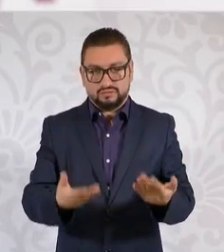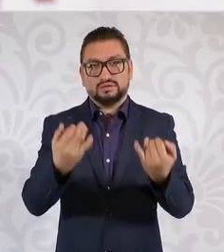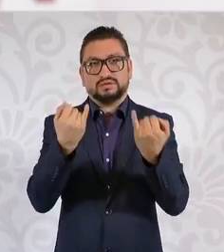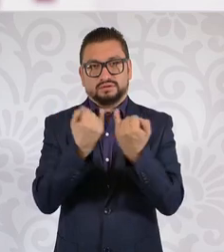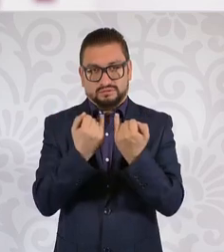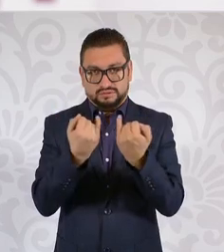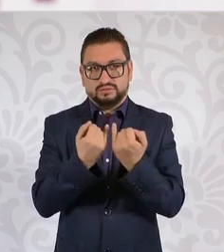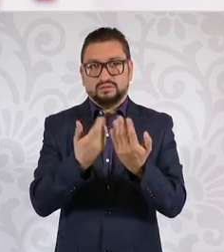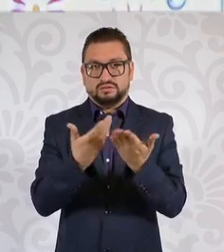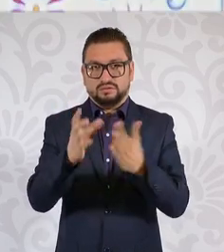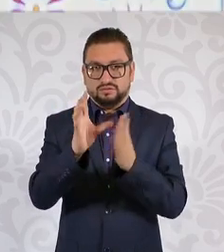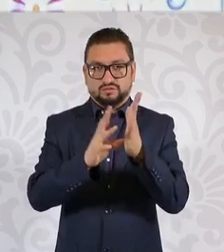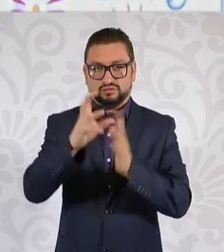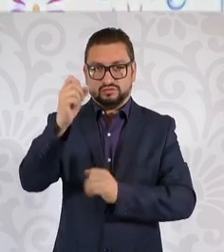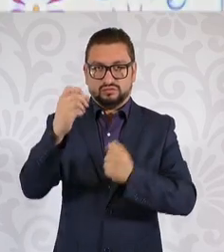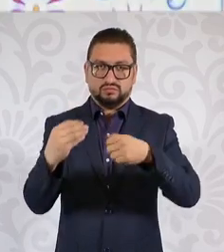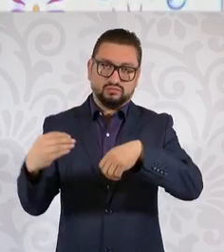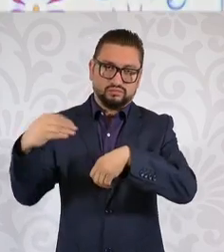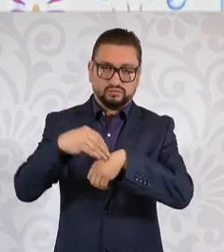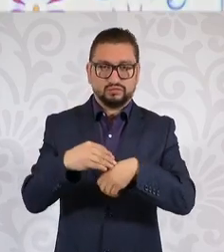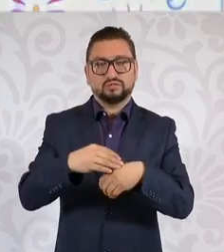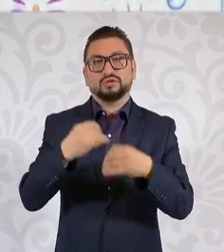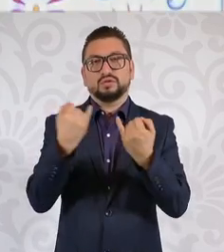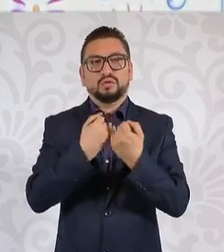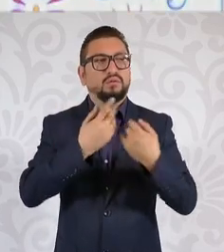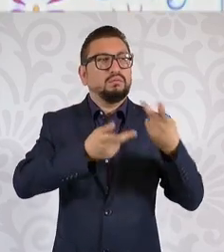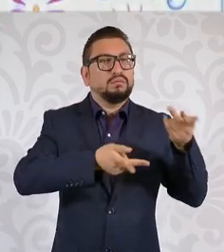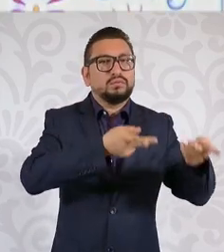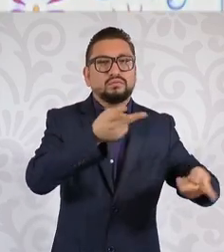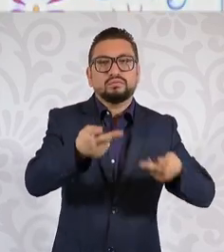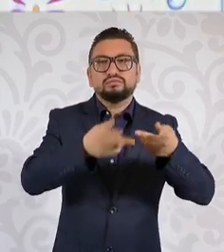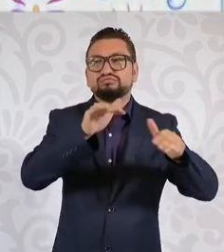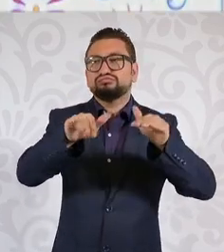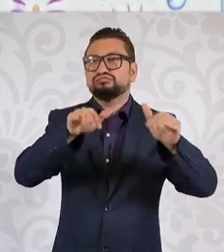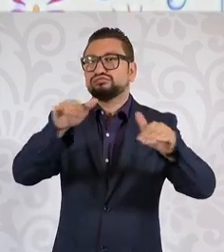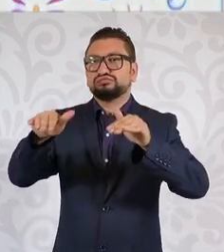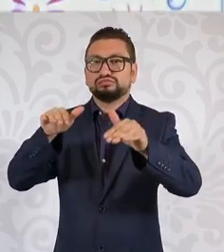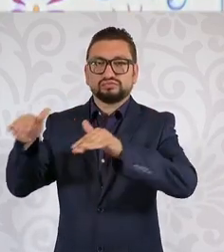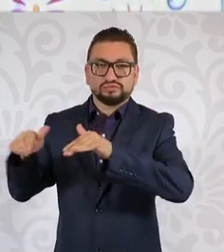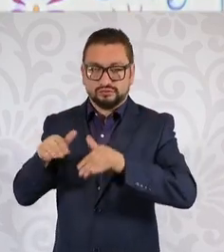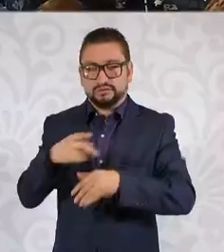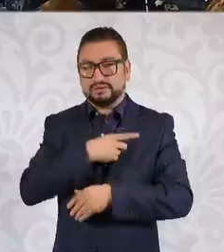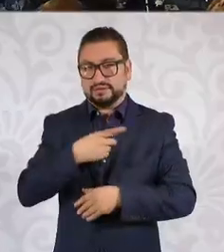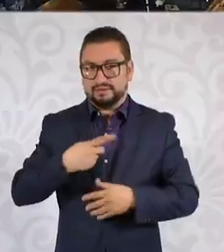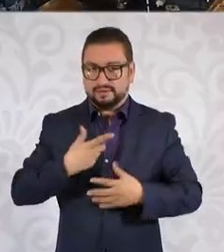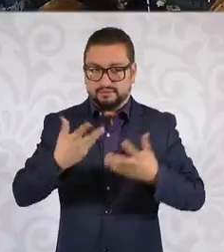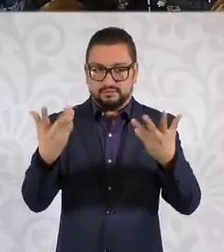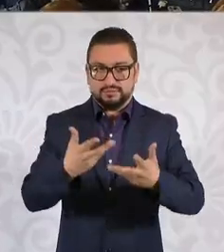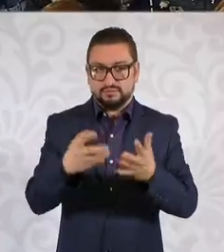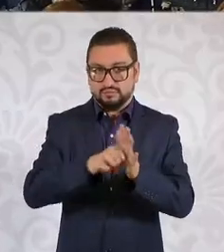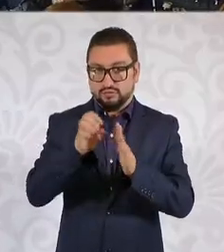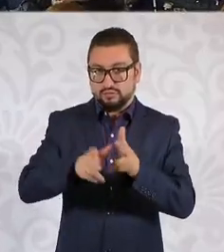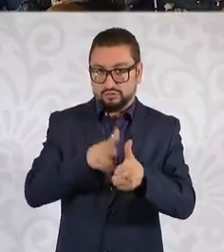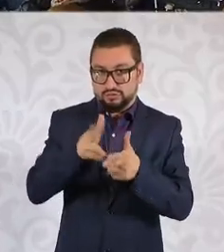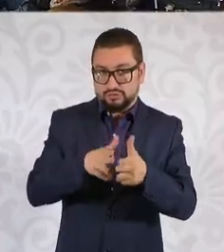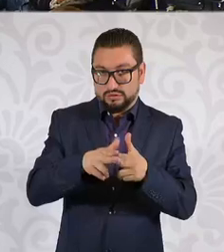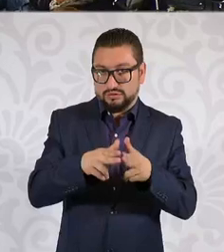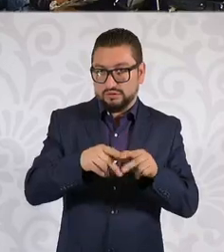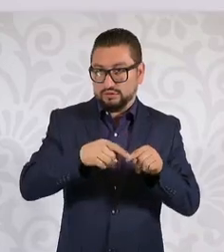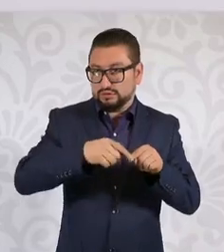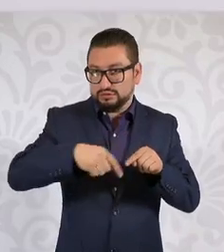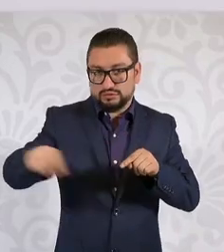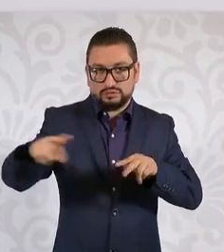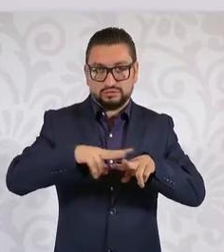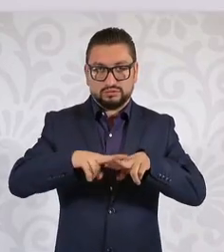además ya es constitucional, pues todas las consultas que se tengan que hacer si es que el tren pasa por